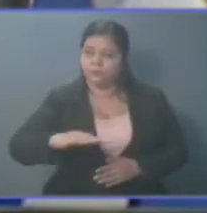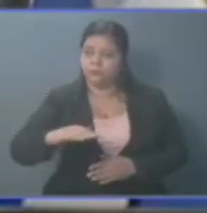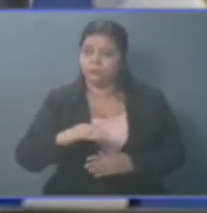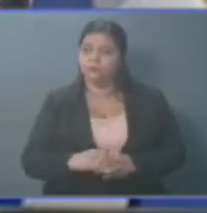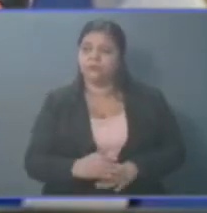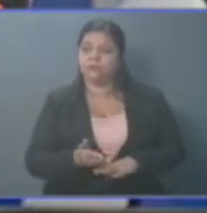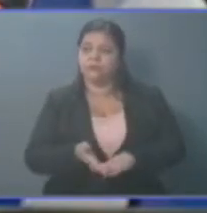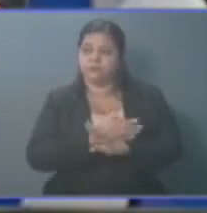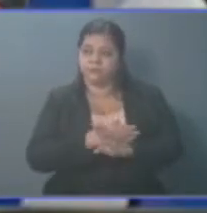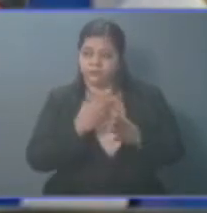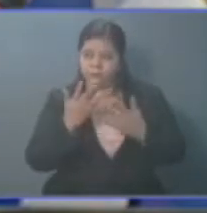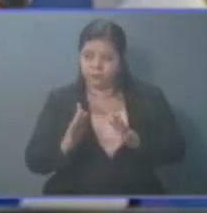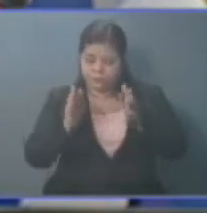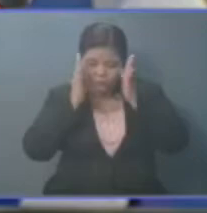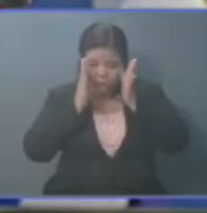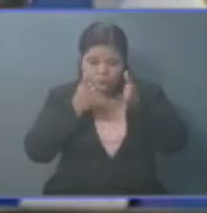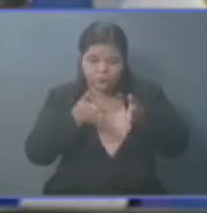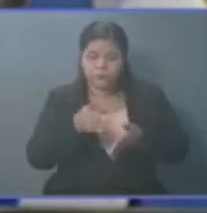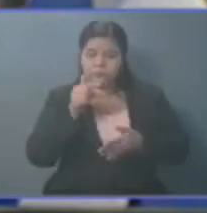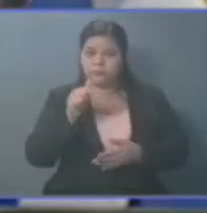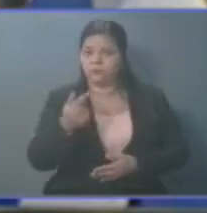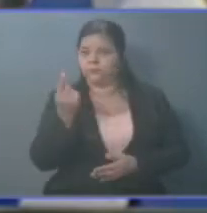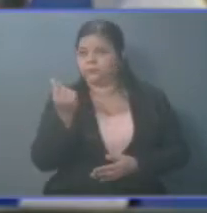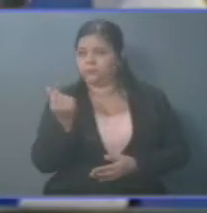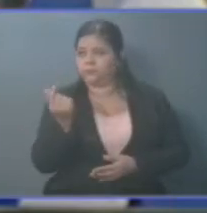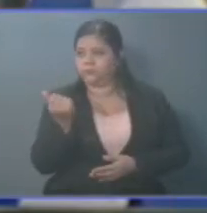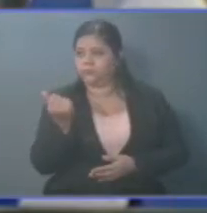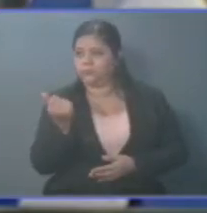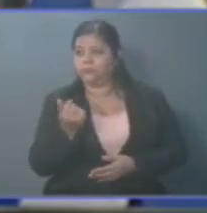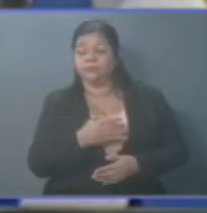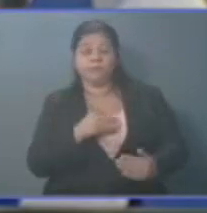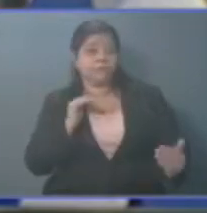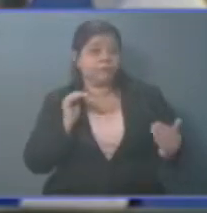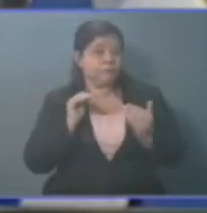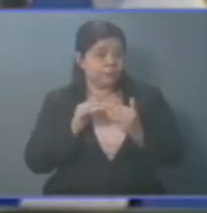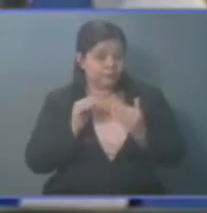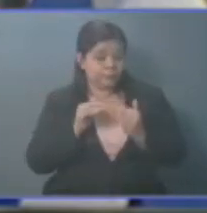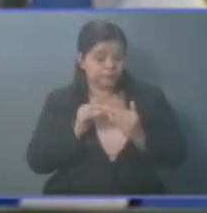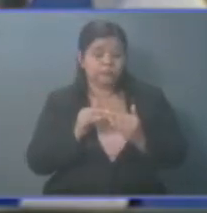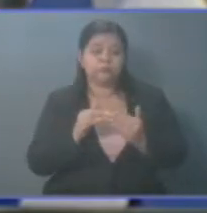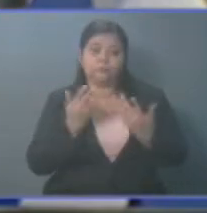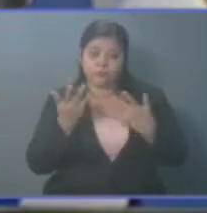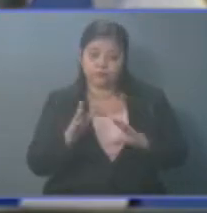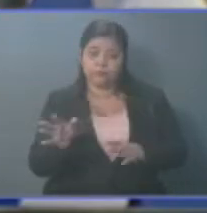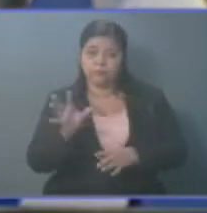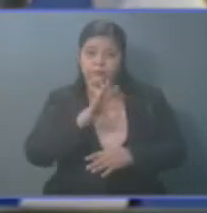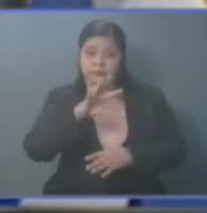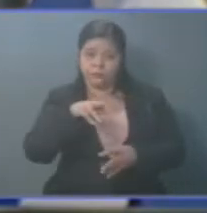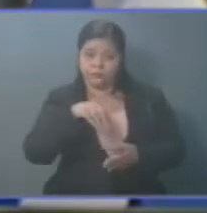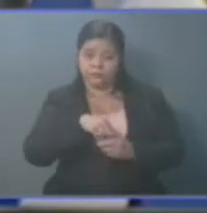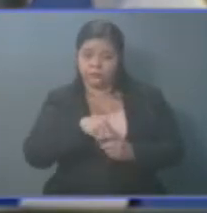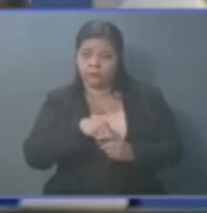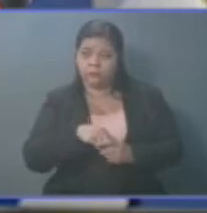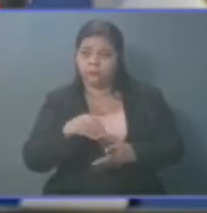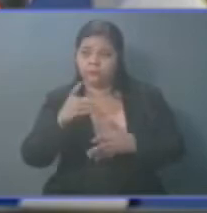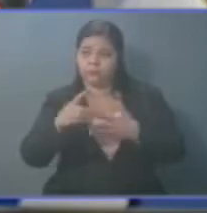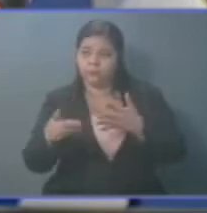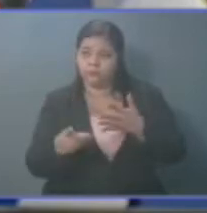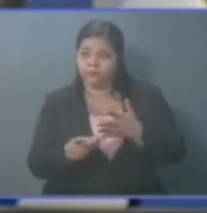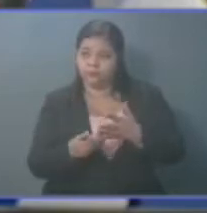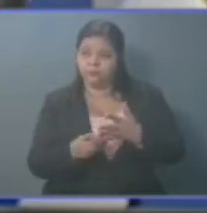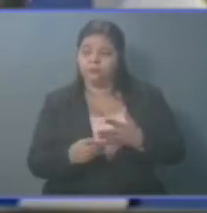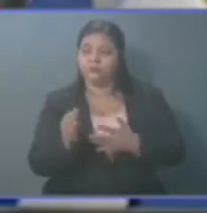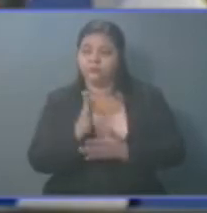a destinarse estos recursos. Pero también se incluyó en ello, en este decreto,